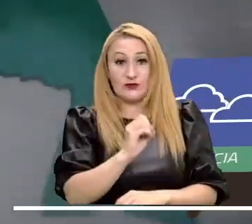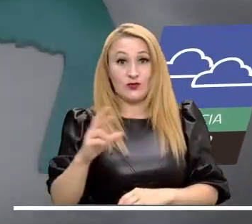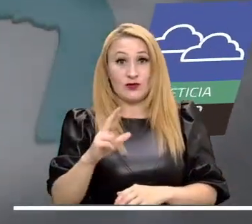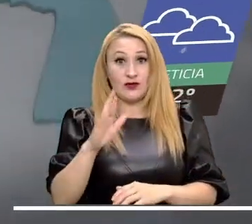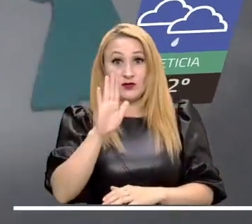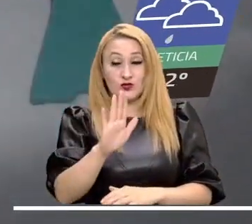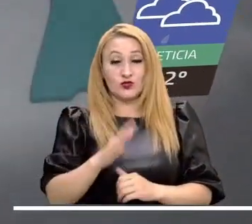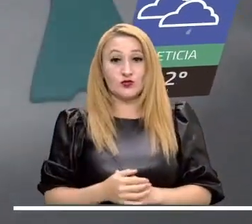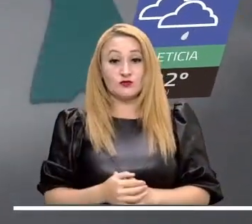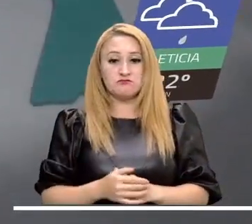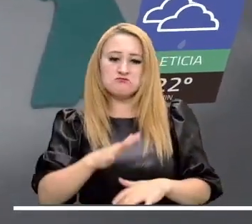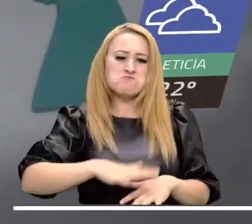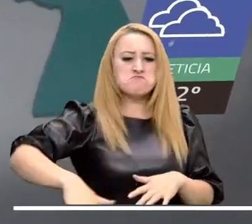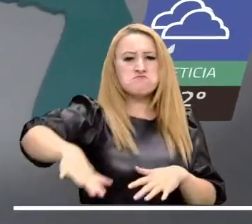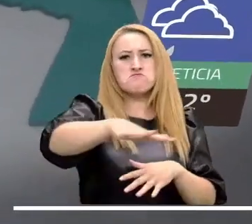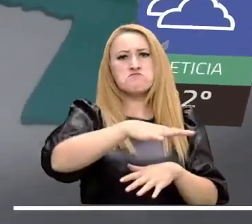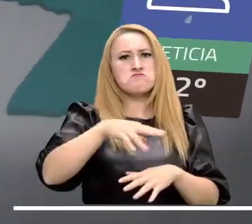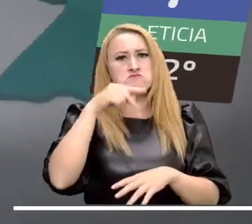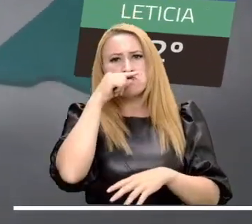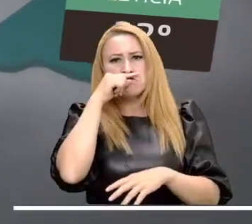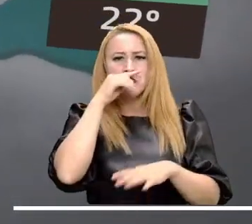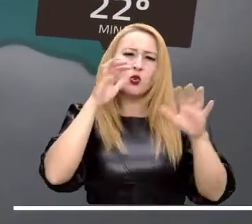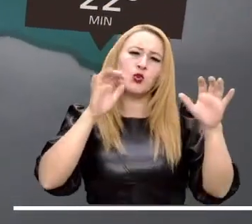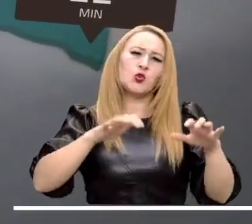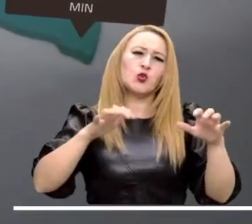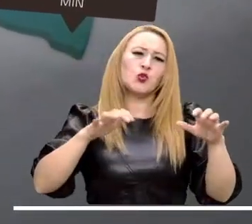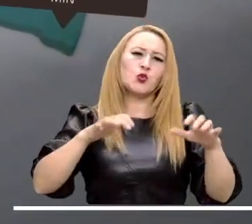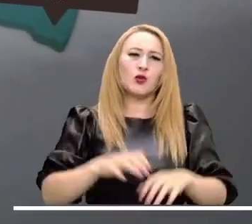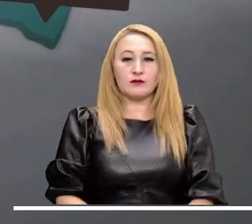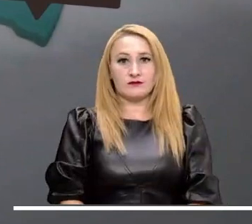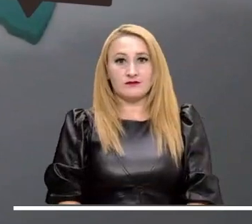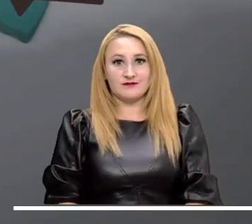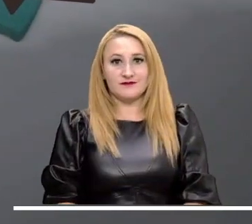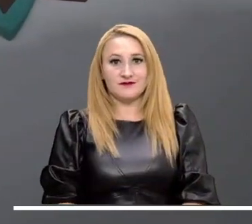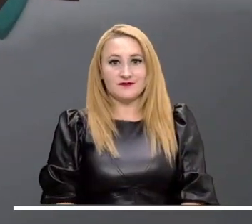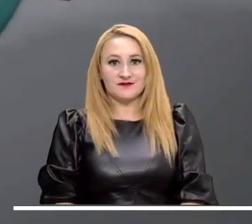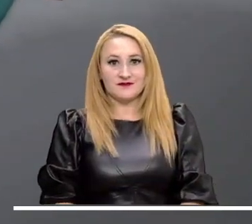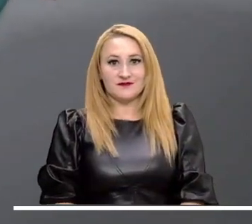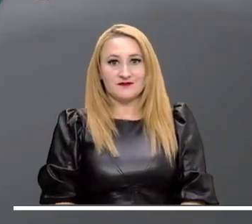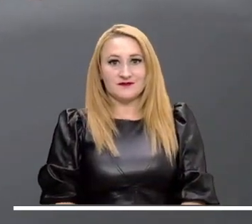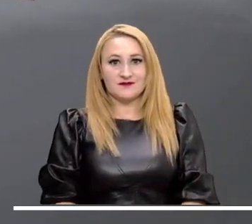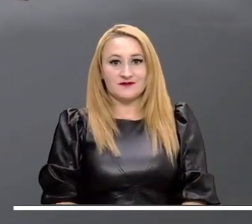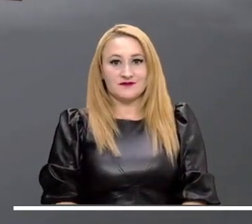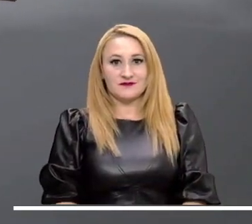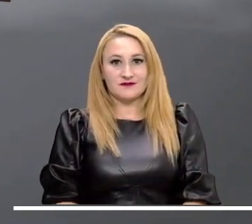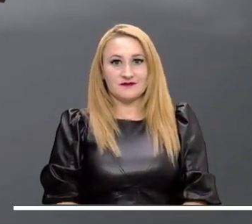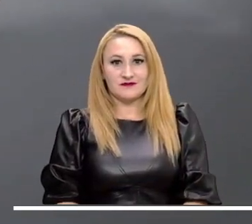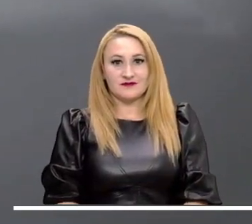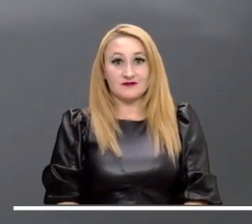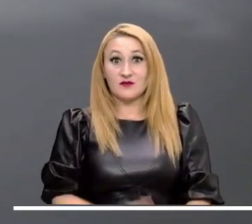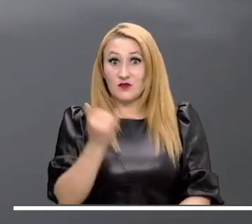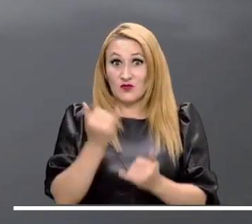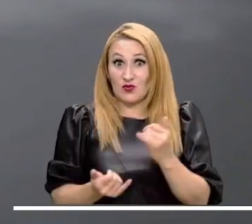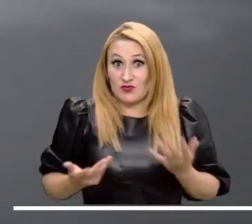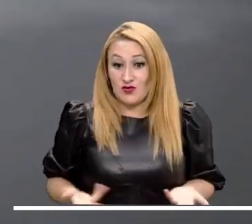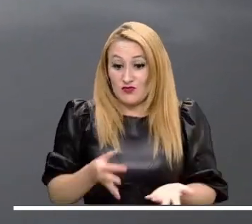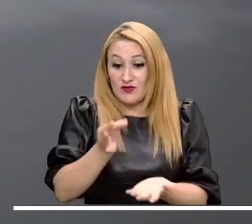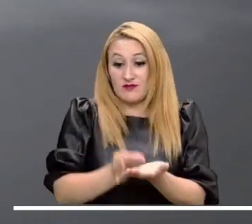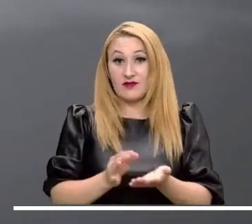la Amazonía las lluvias se concentrarían en el norte y oriente de la región, mientras que en los demás sectores se anuncian lluvias